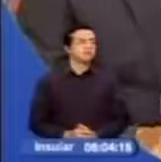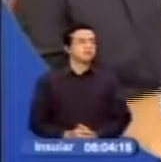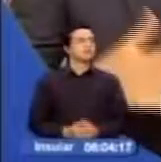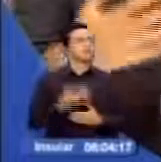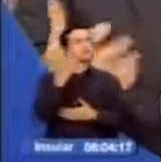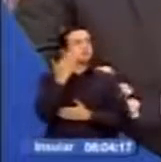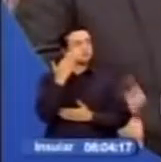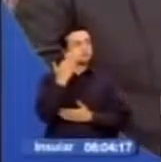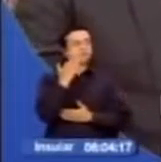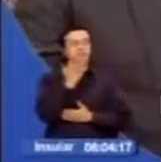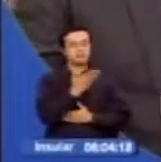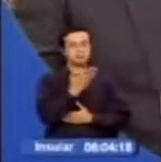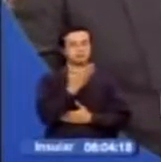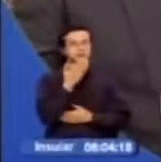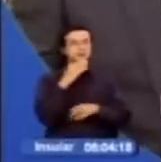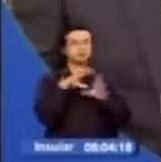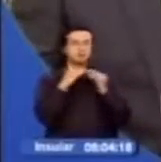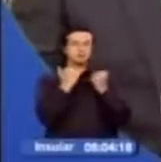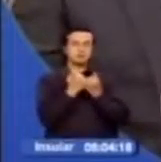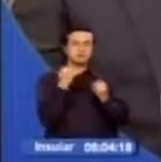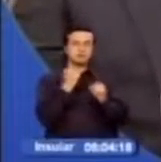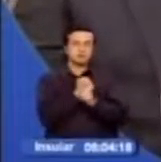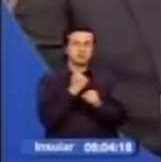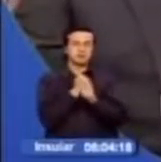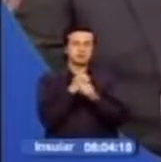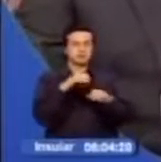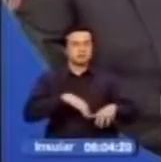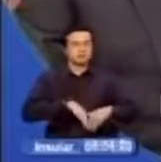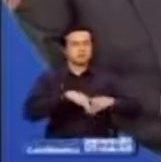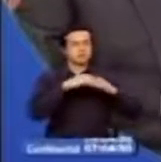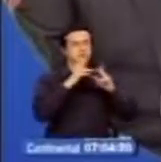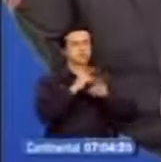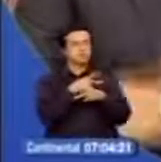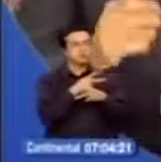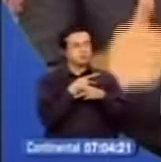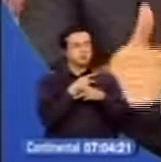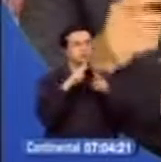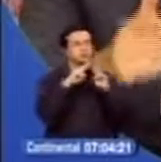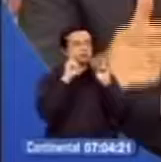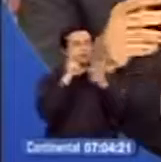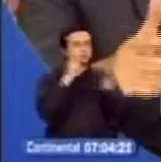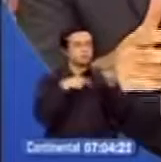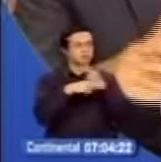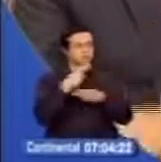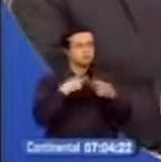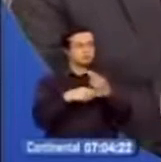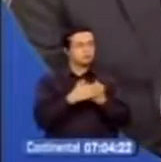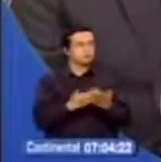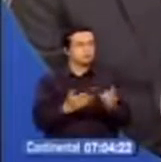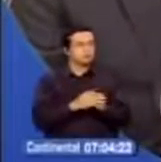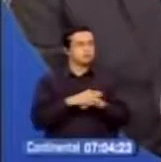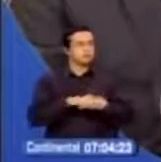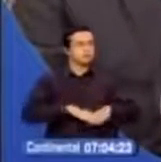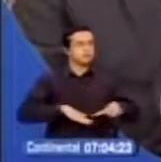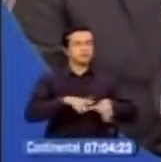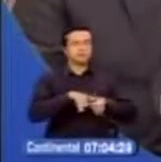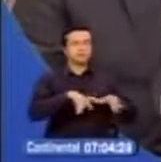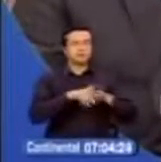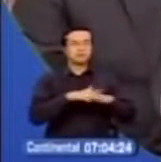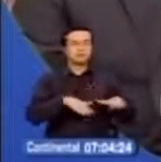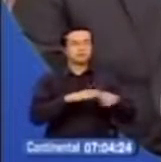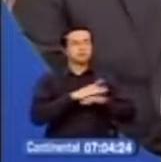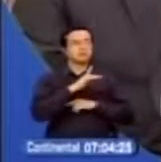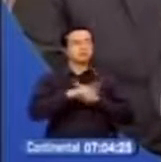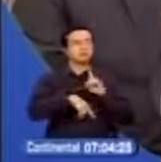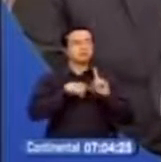Alcalde, ya esta labor del comité que va a trabajar en la reactivación productiva en los ejes comercial, industrial y financiero de estas zonas vulnerables, se le